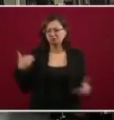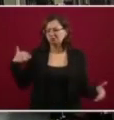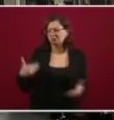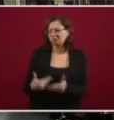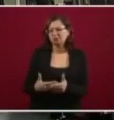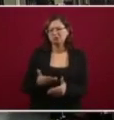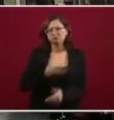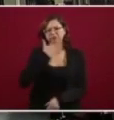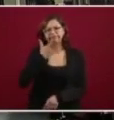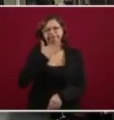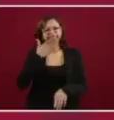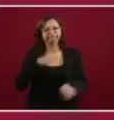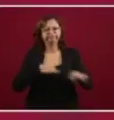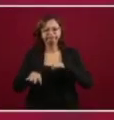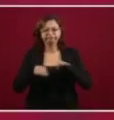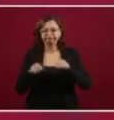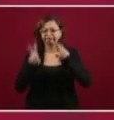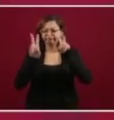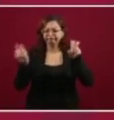lo estamos